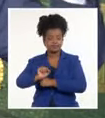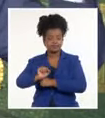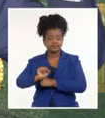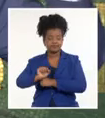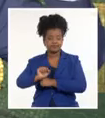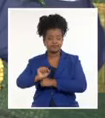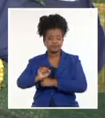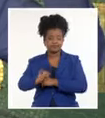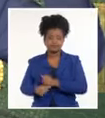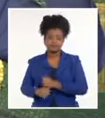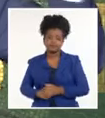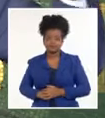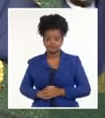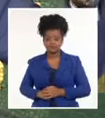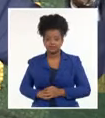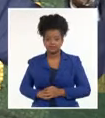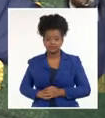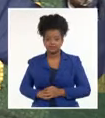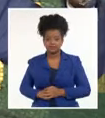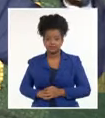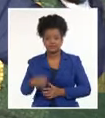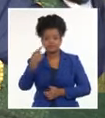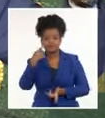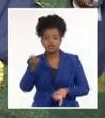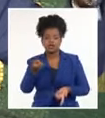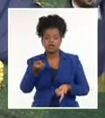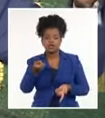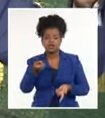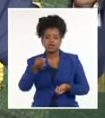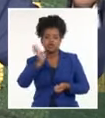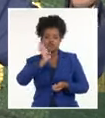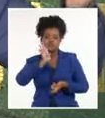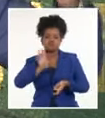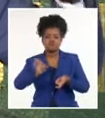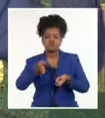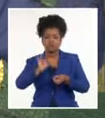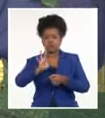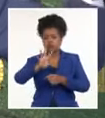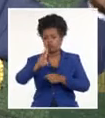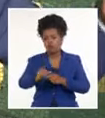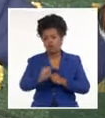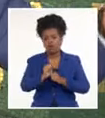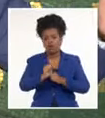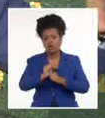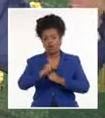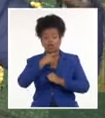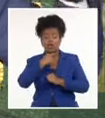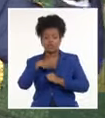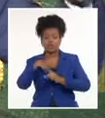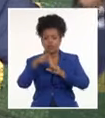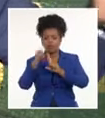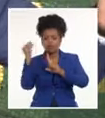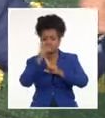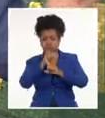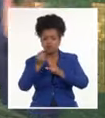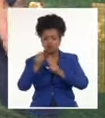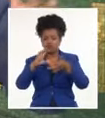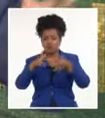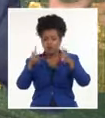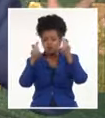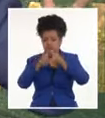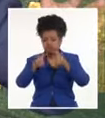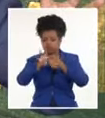utilizaban prácticas de piratería para apropiarse, por ejemplo, de equipos de bioseguridad o de respiradores